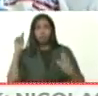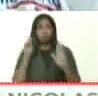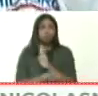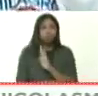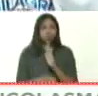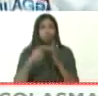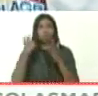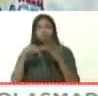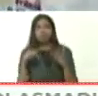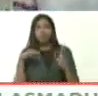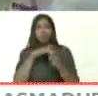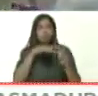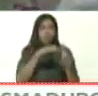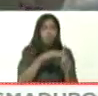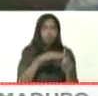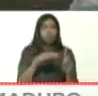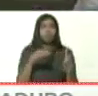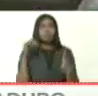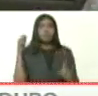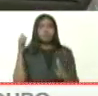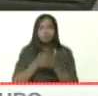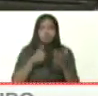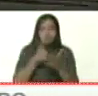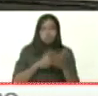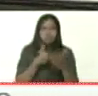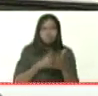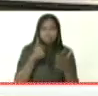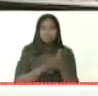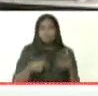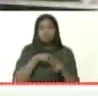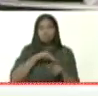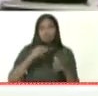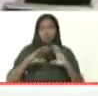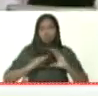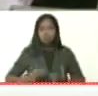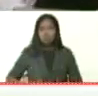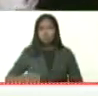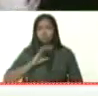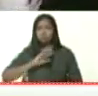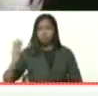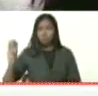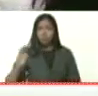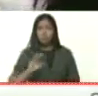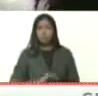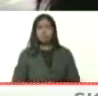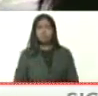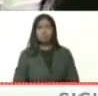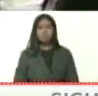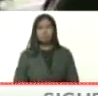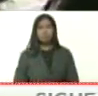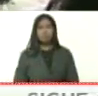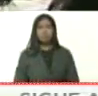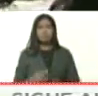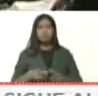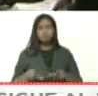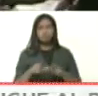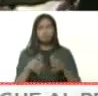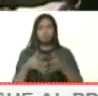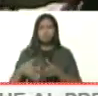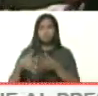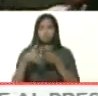bloquean, persiguen, martirizan el cuerpo de nuestra patria, desde el imperialismo